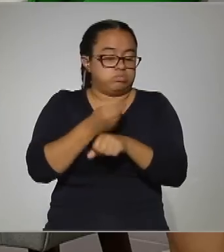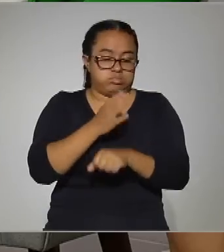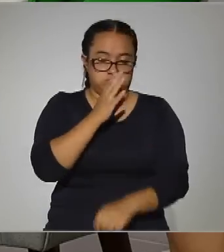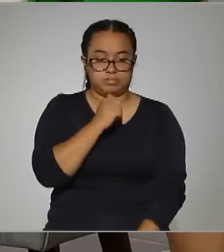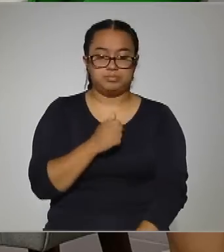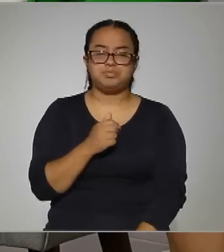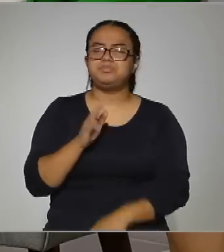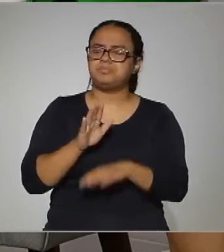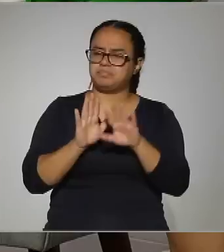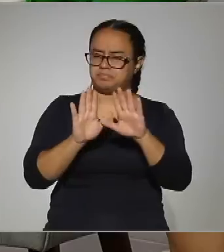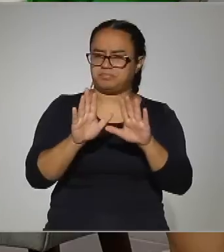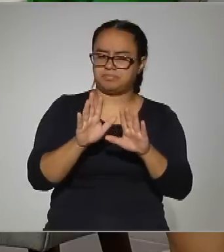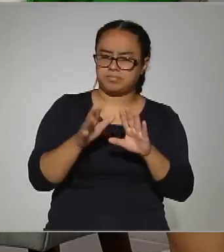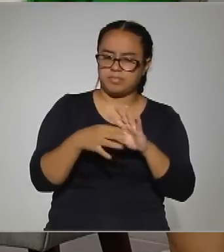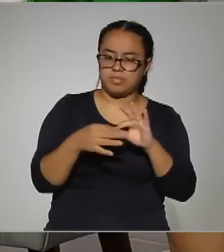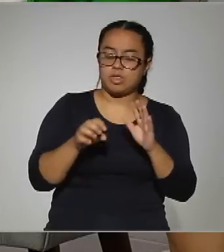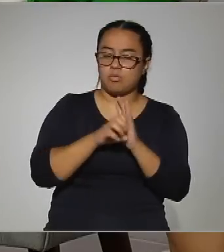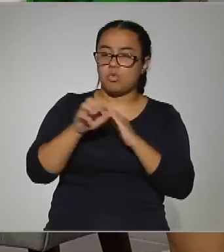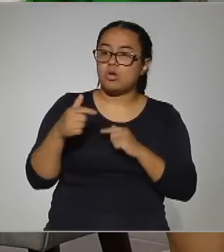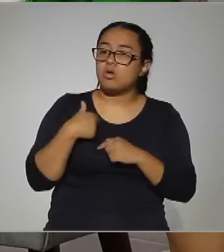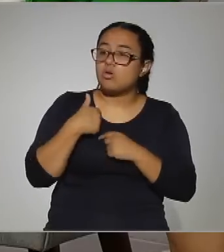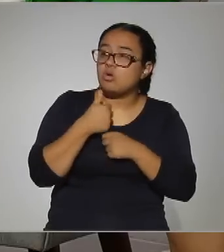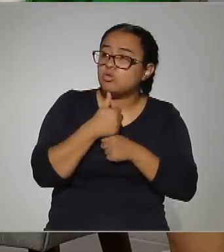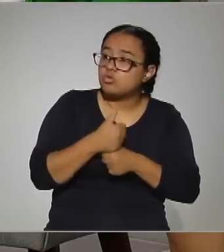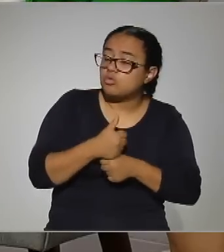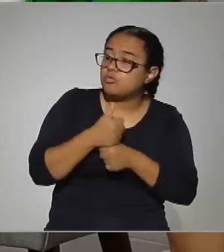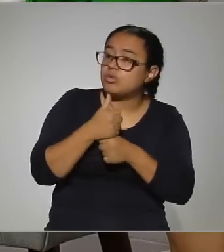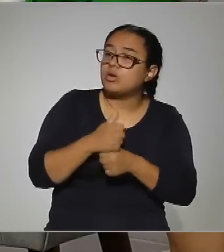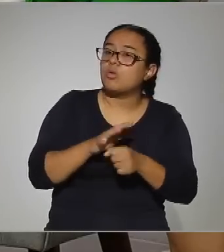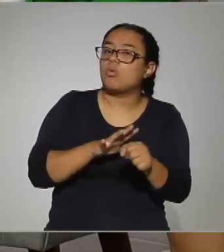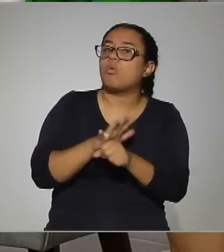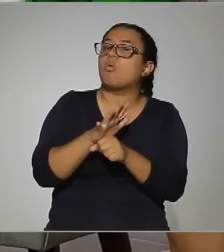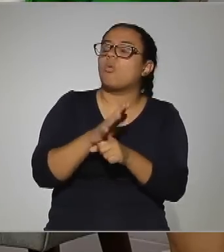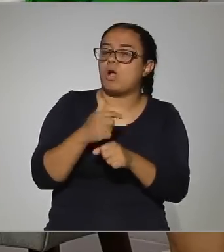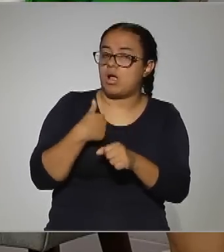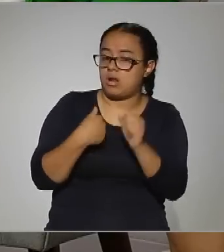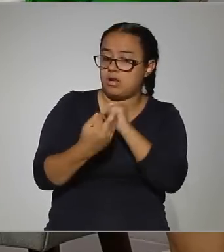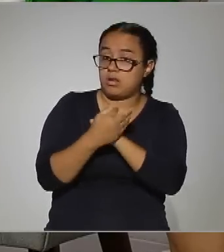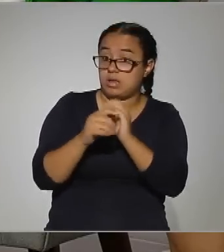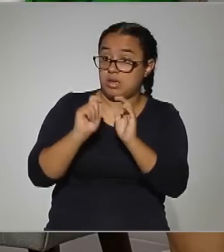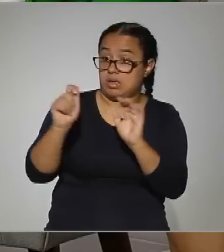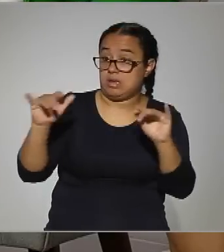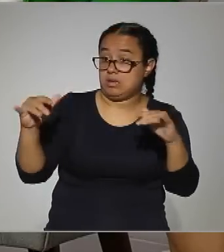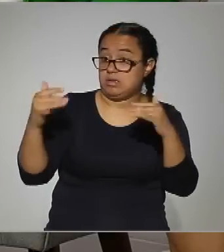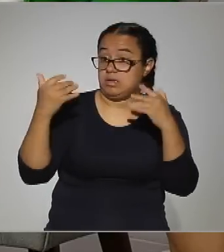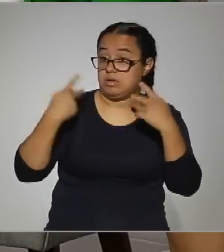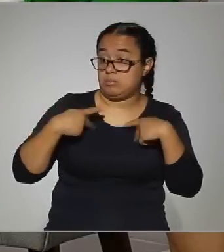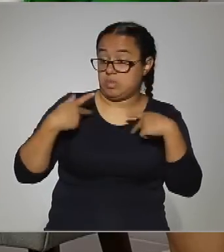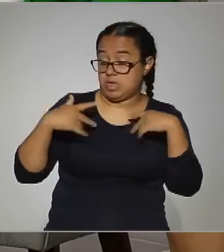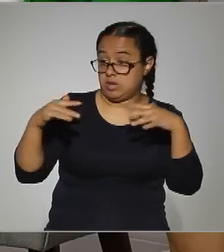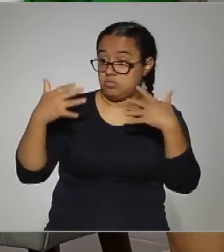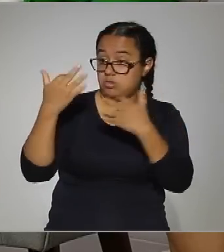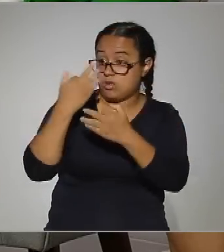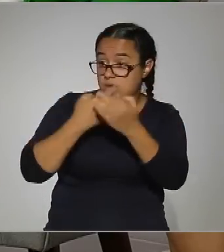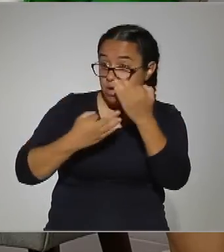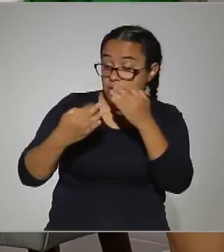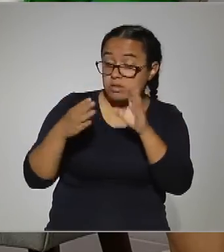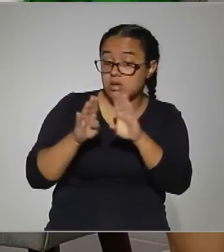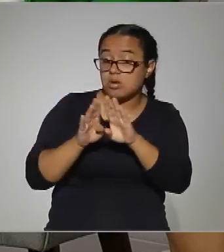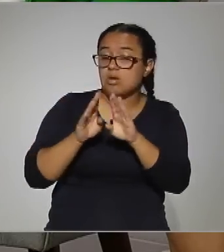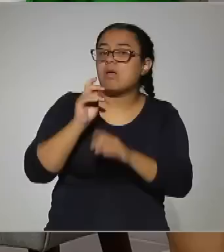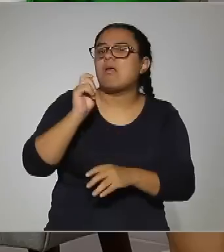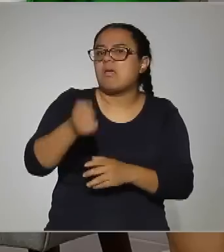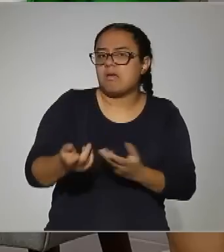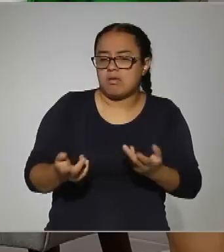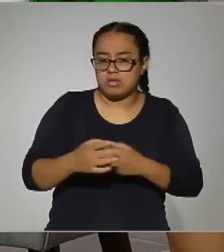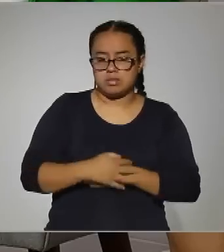público entienda un poquito, cuando te paras en la victimez, o sea, ¿tu ganancia secundaria es la atención de los demás? Podría ¿Que ser, te están volteando a ver? ¿Qué?